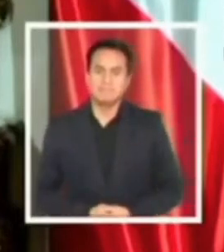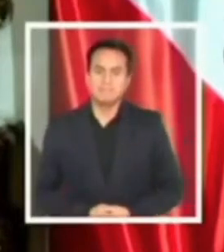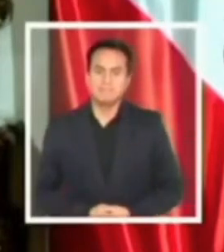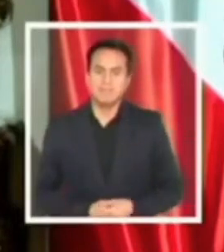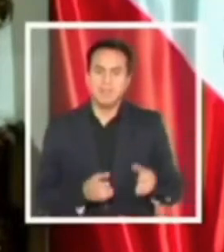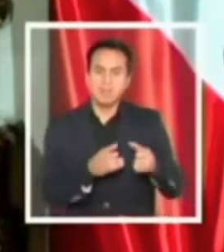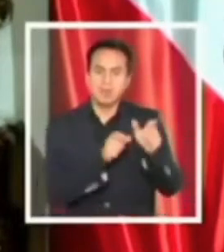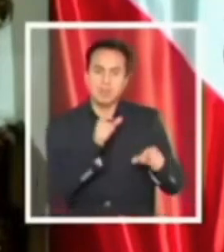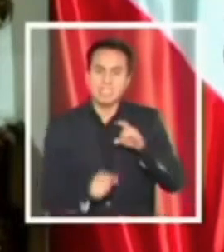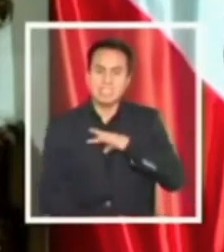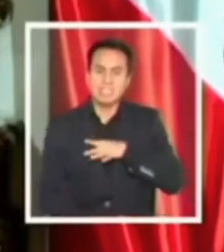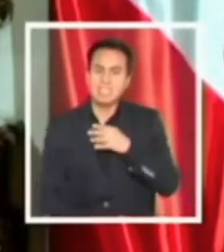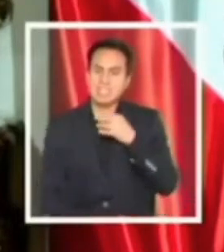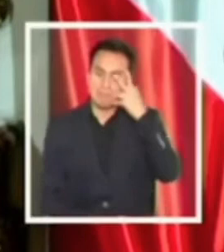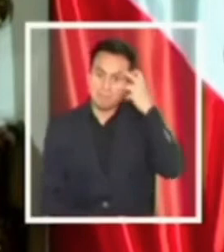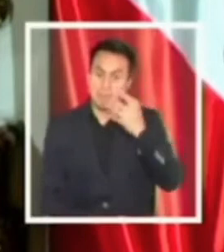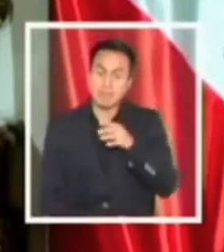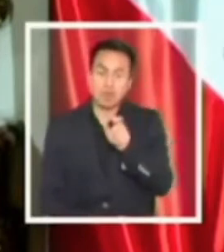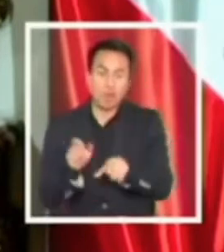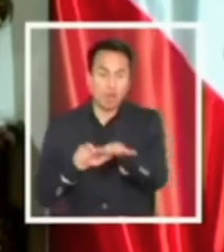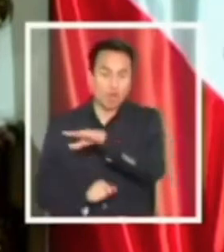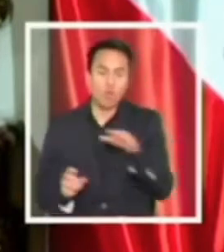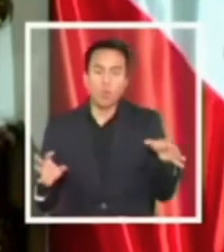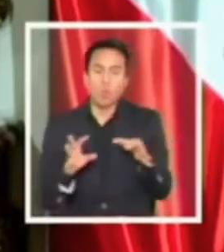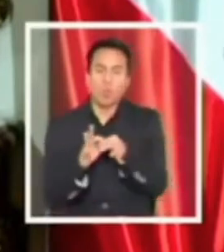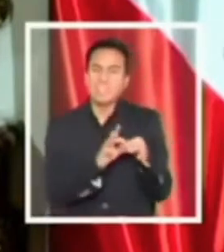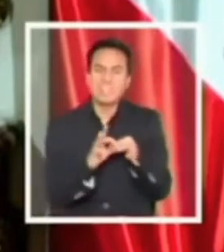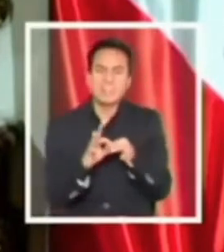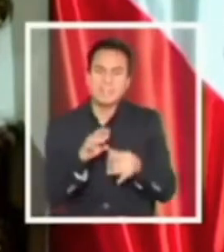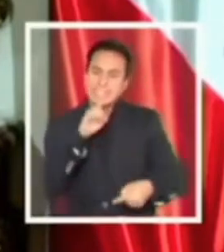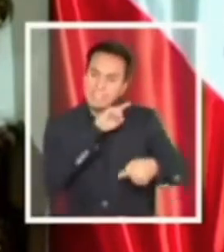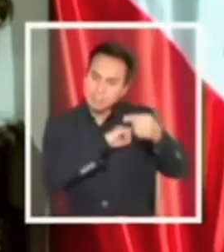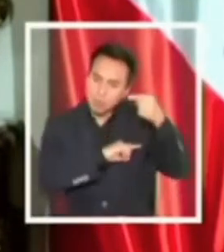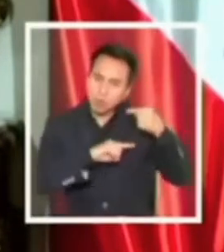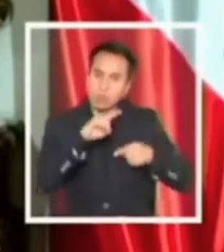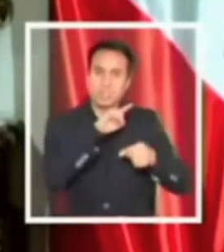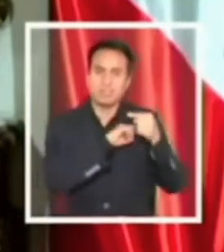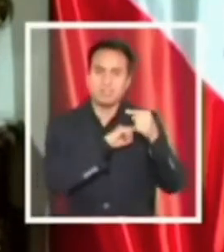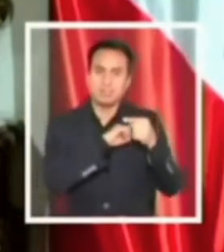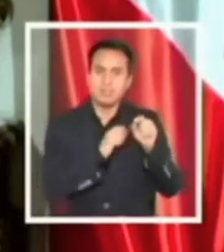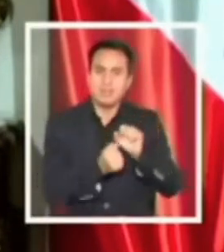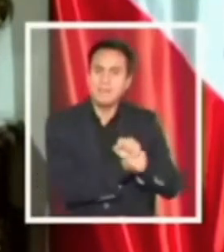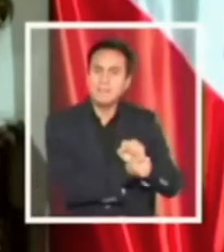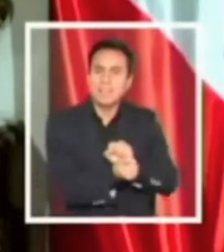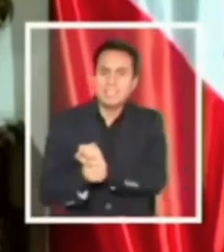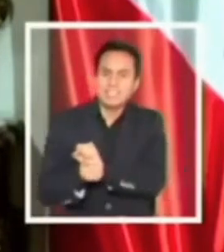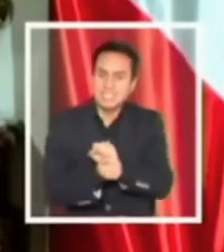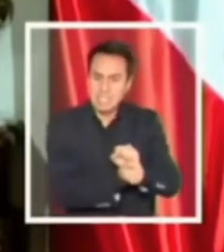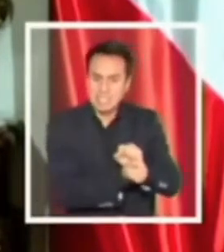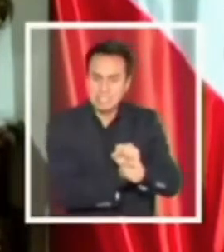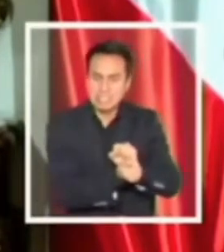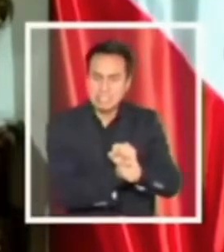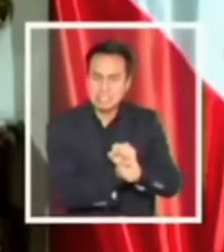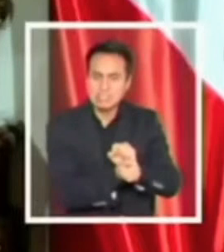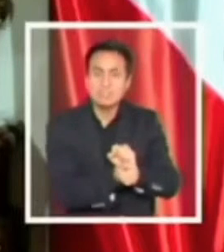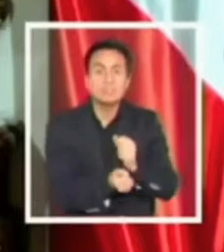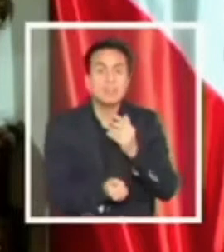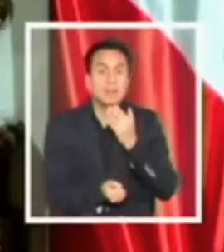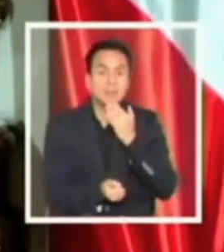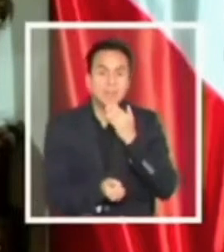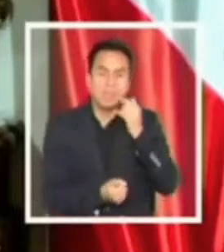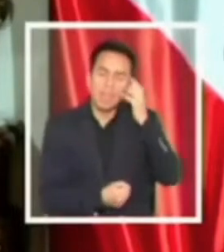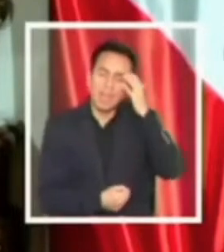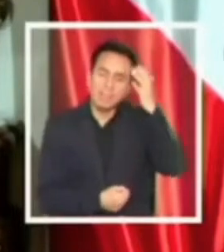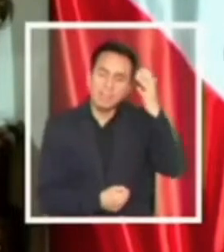Al pueblo de Chile y de México los une la historia, la fraternidad y